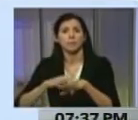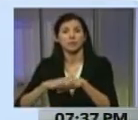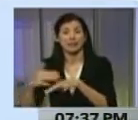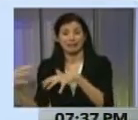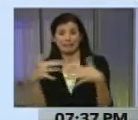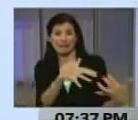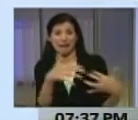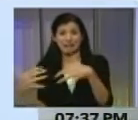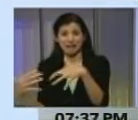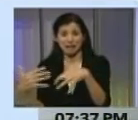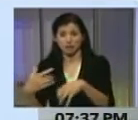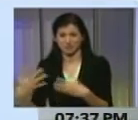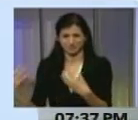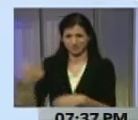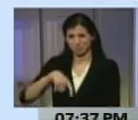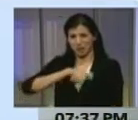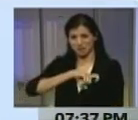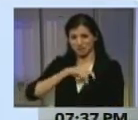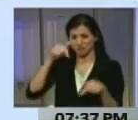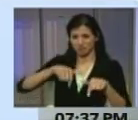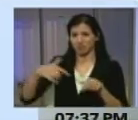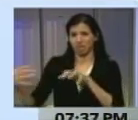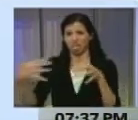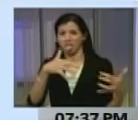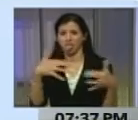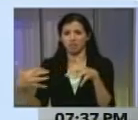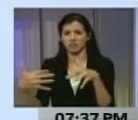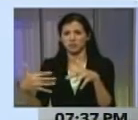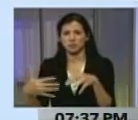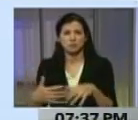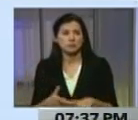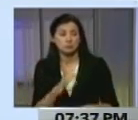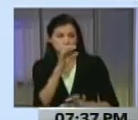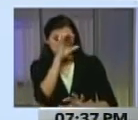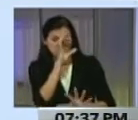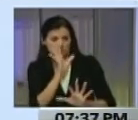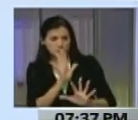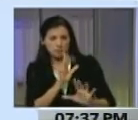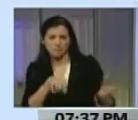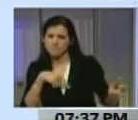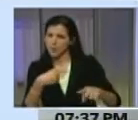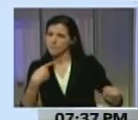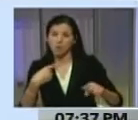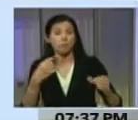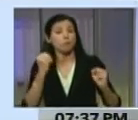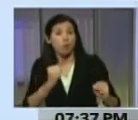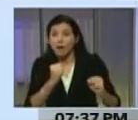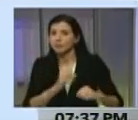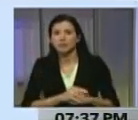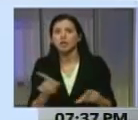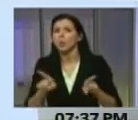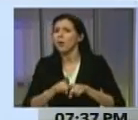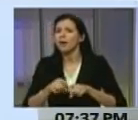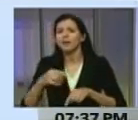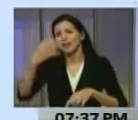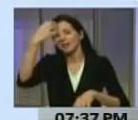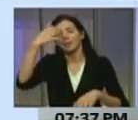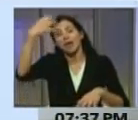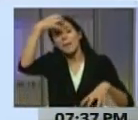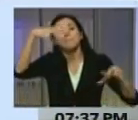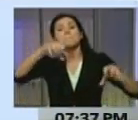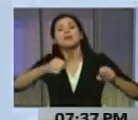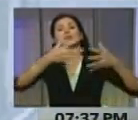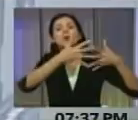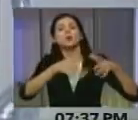del Imperio Español se dio con saña, con venganza, como la guerra del imperialismo estadounidense hoy contra